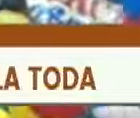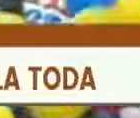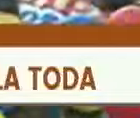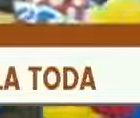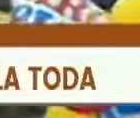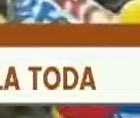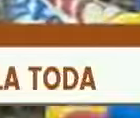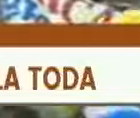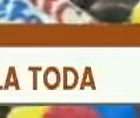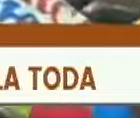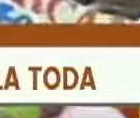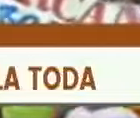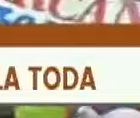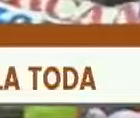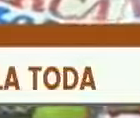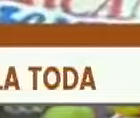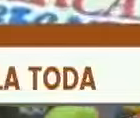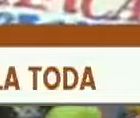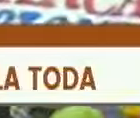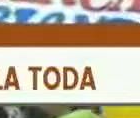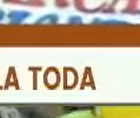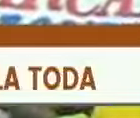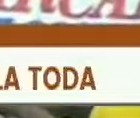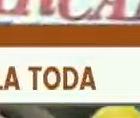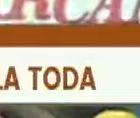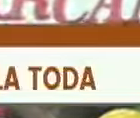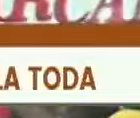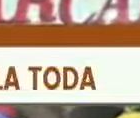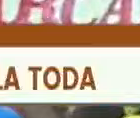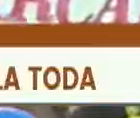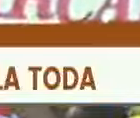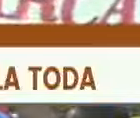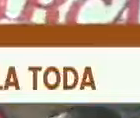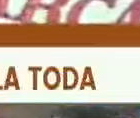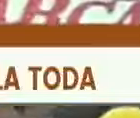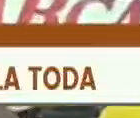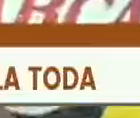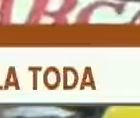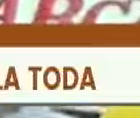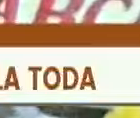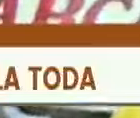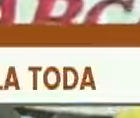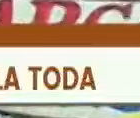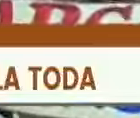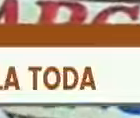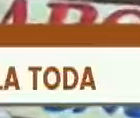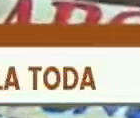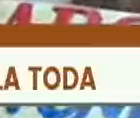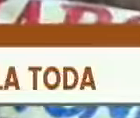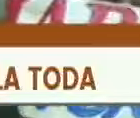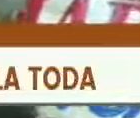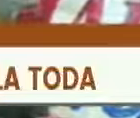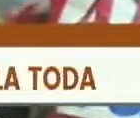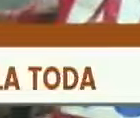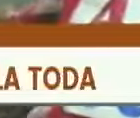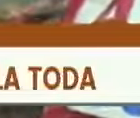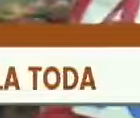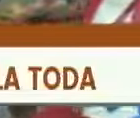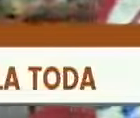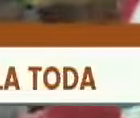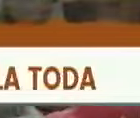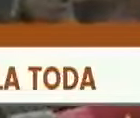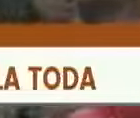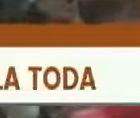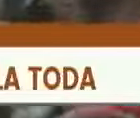desbordado en la calle Igualdad de Por la Mar, todos en un solo sentimiento, con un solo amor,